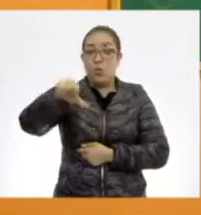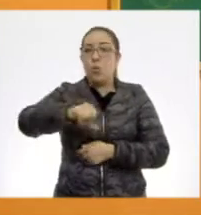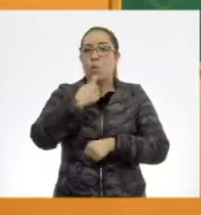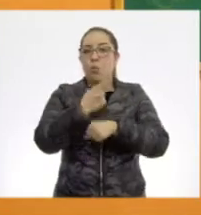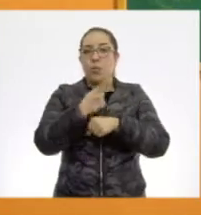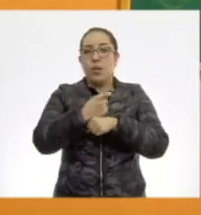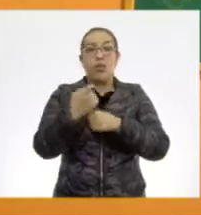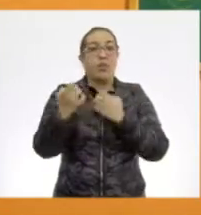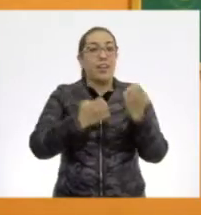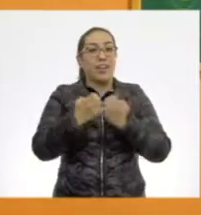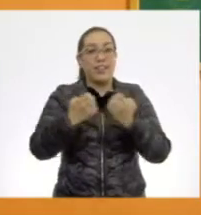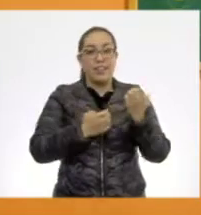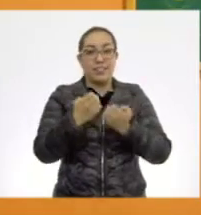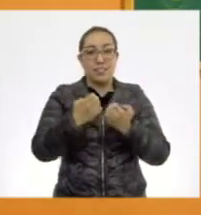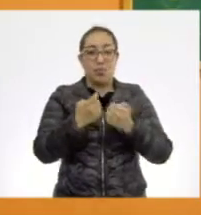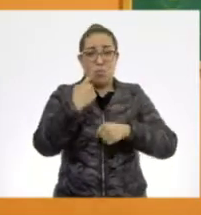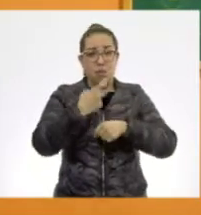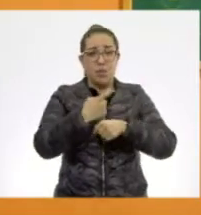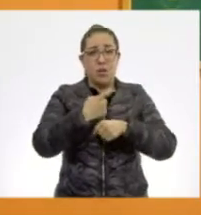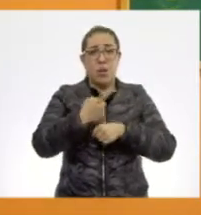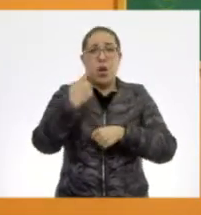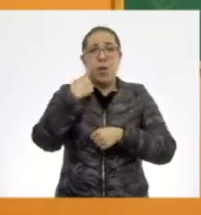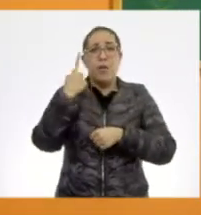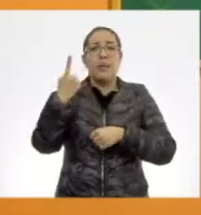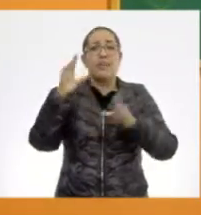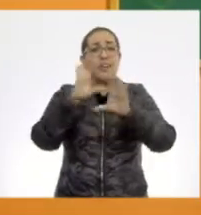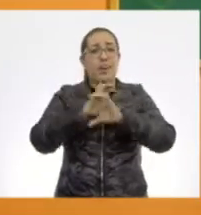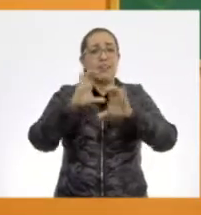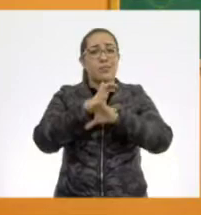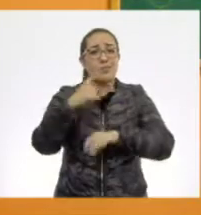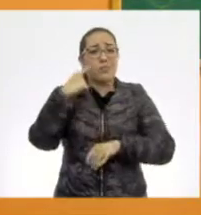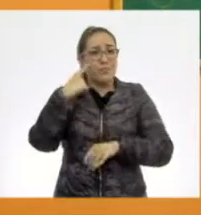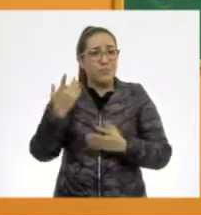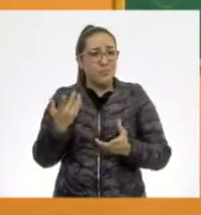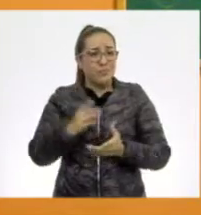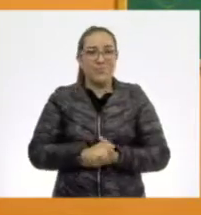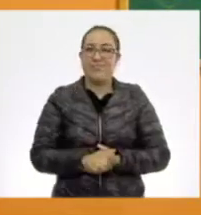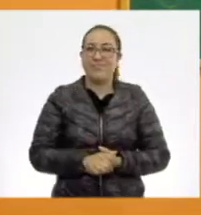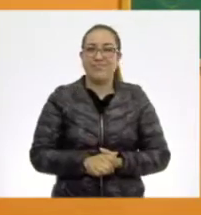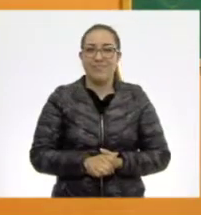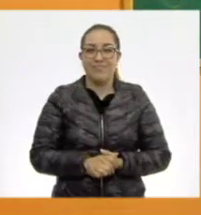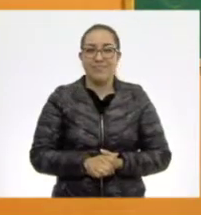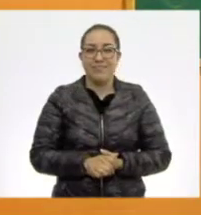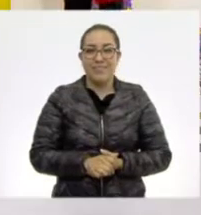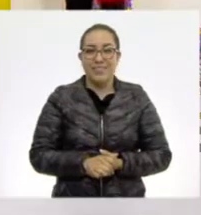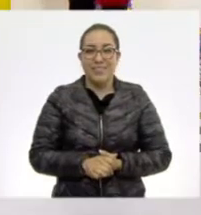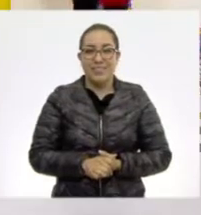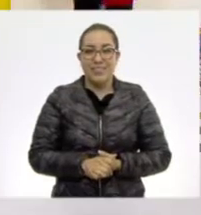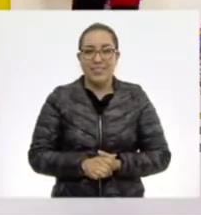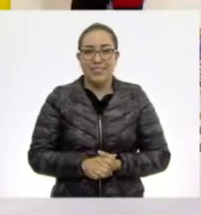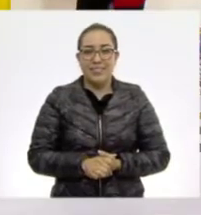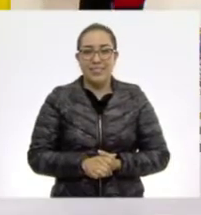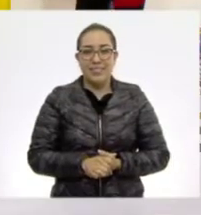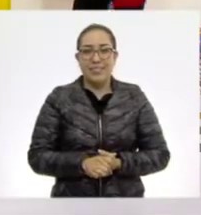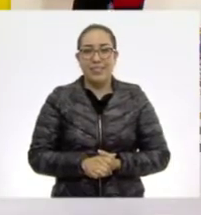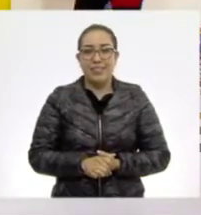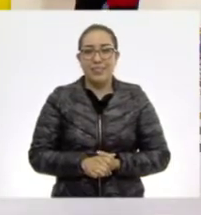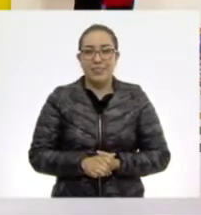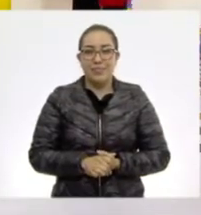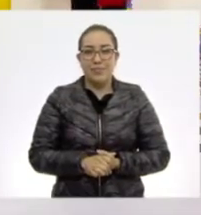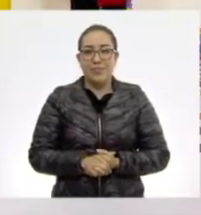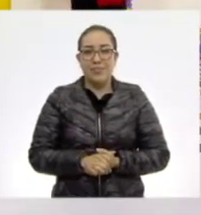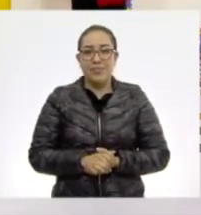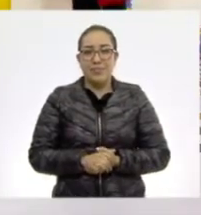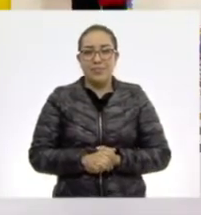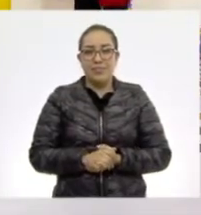a activarnos y vamos a escuchar la siguiente canción. ¿Ok? Vamos a movernos. Sale. La